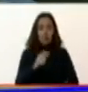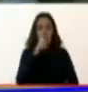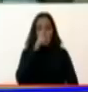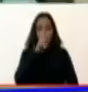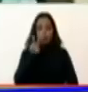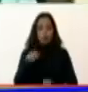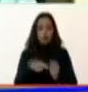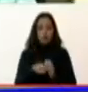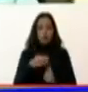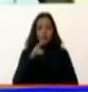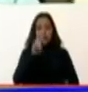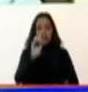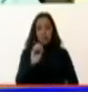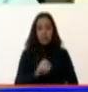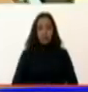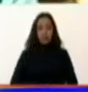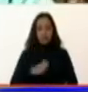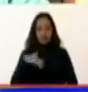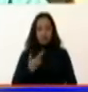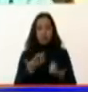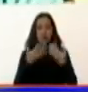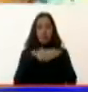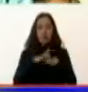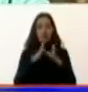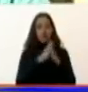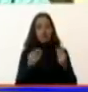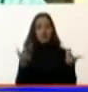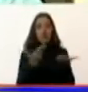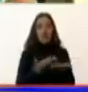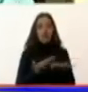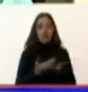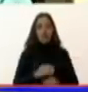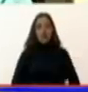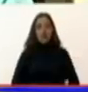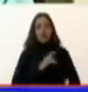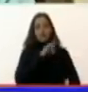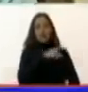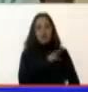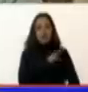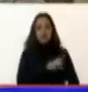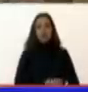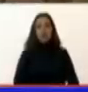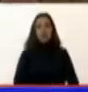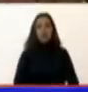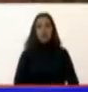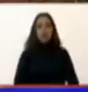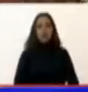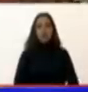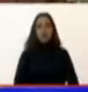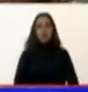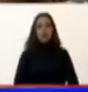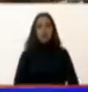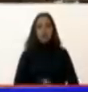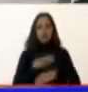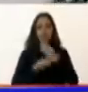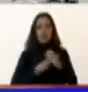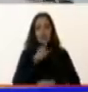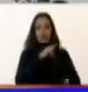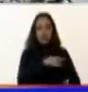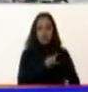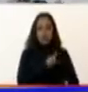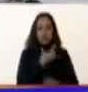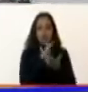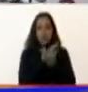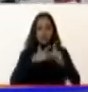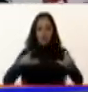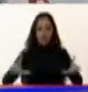Comunicaciones. Y integremos todas las escuelas, academias, universidades, una universidad para la